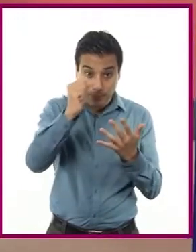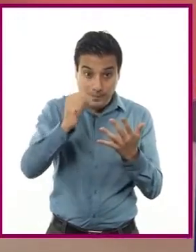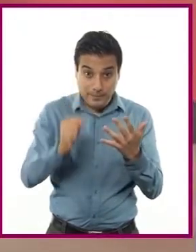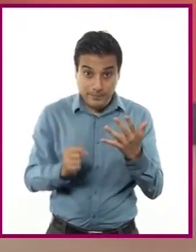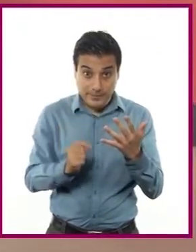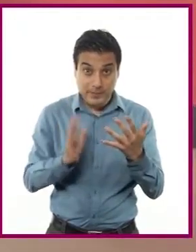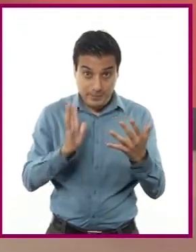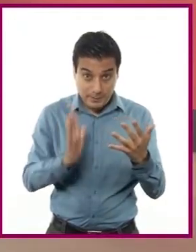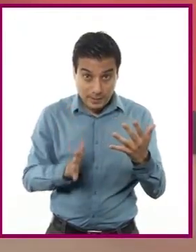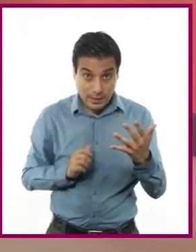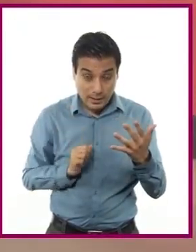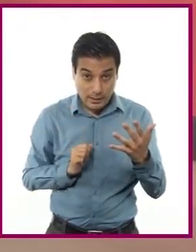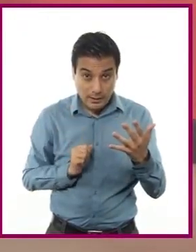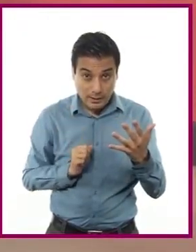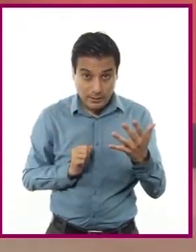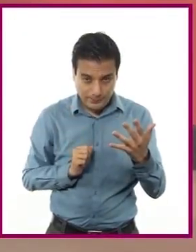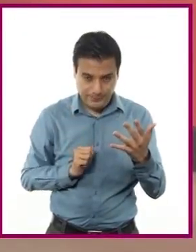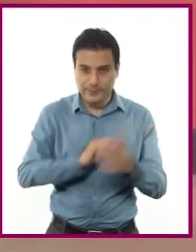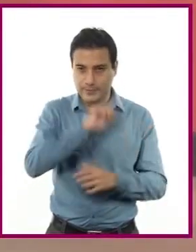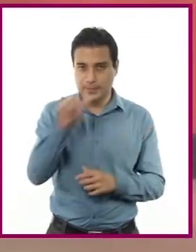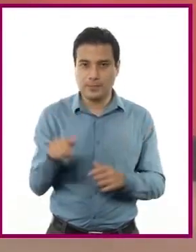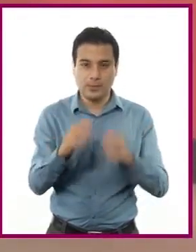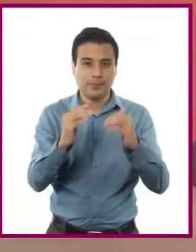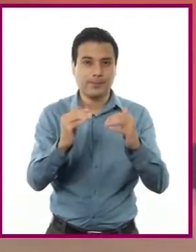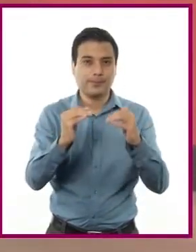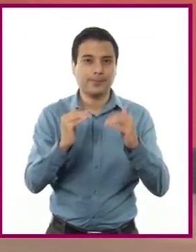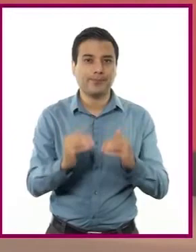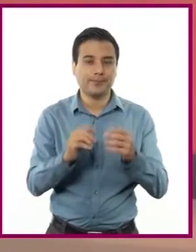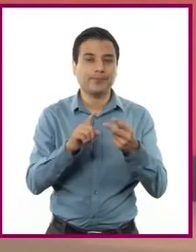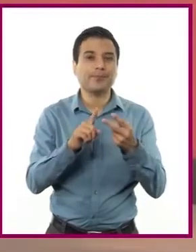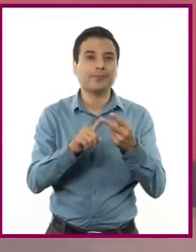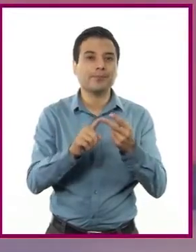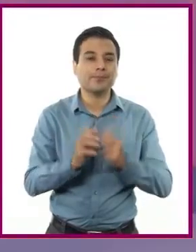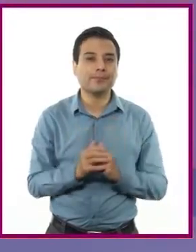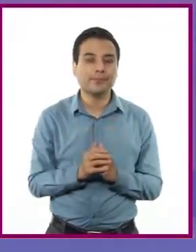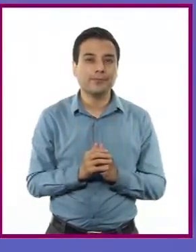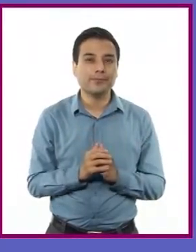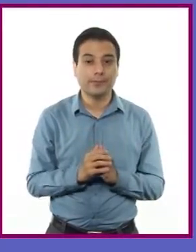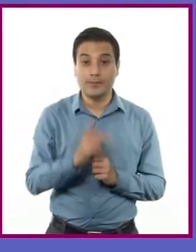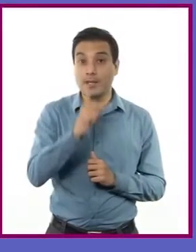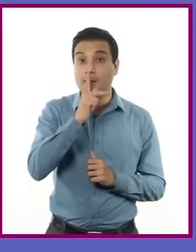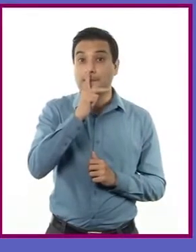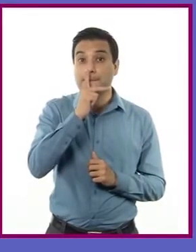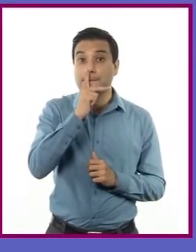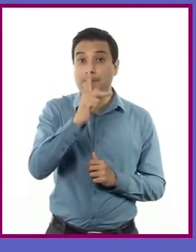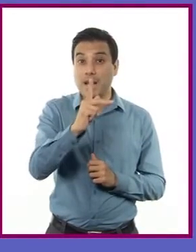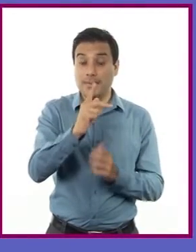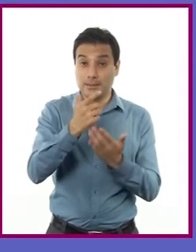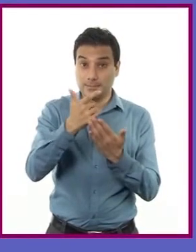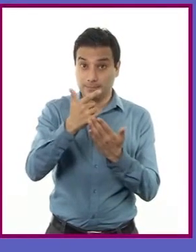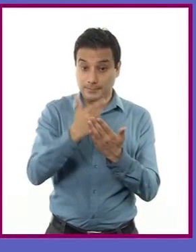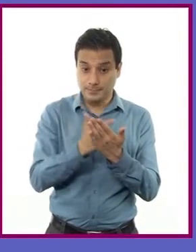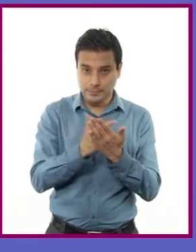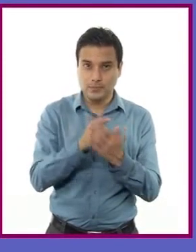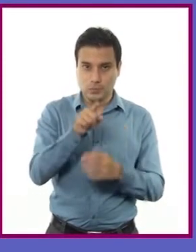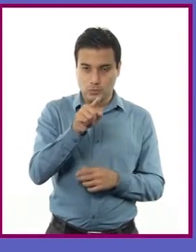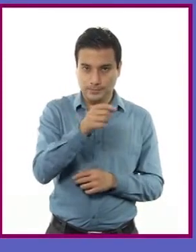vocabulario especializado, el segundo paso es organizar las palabras de nuestro